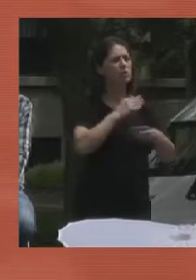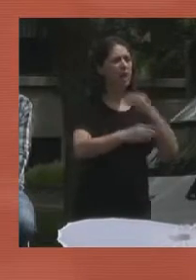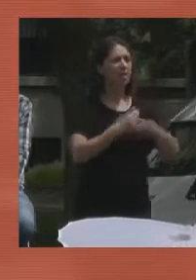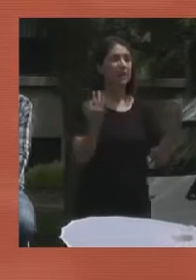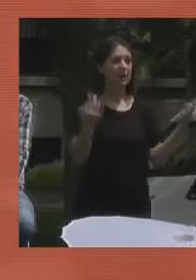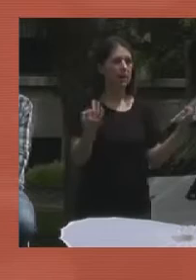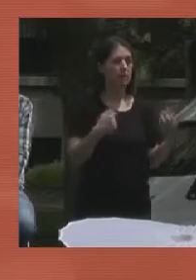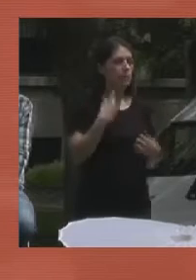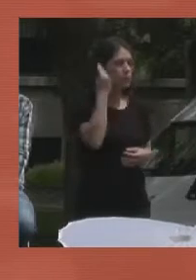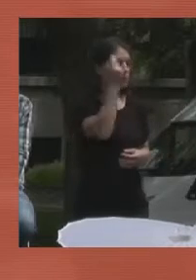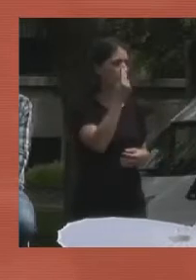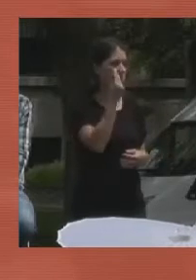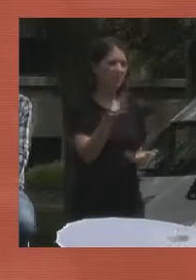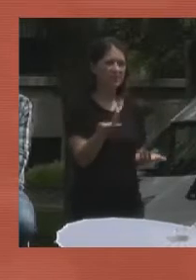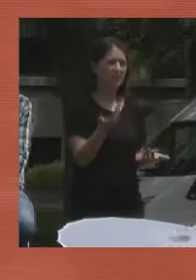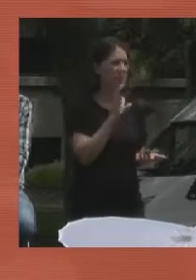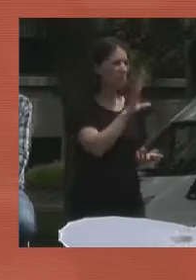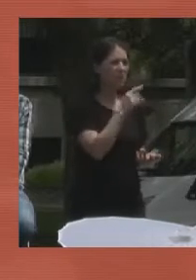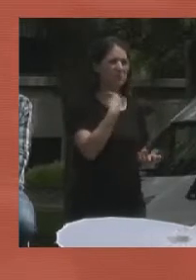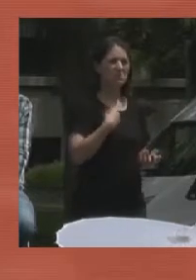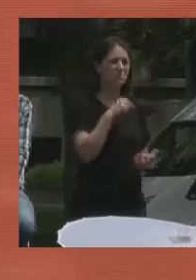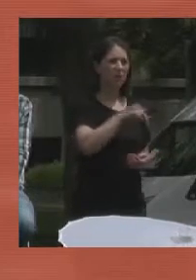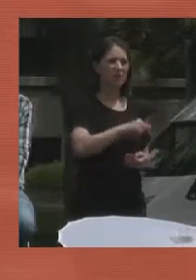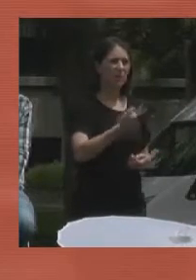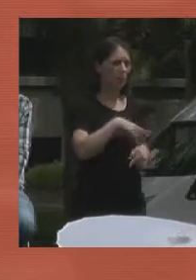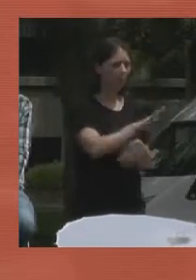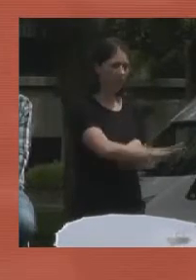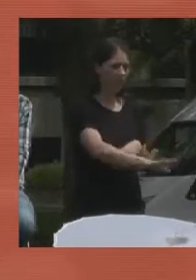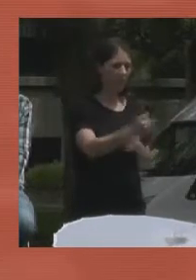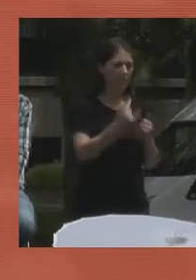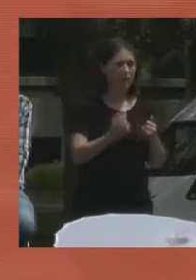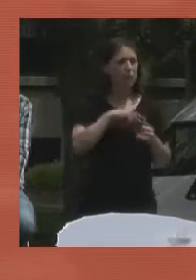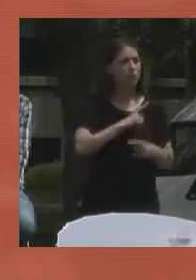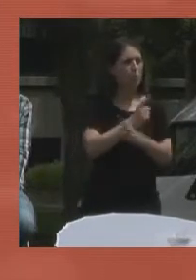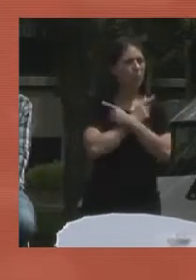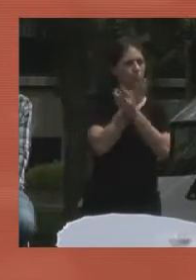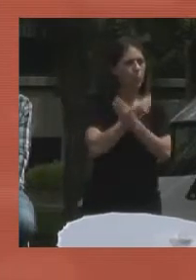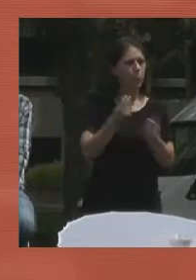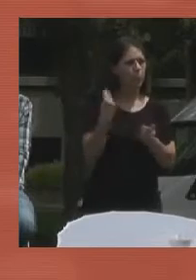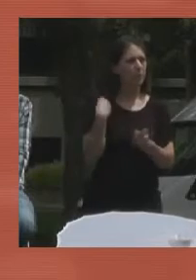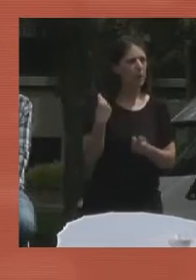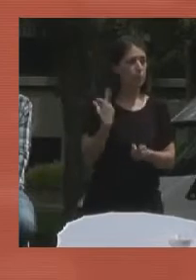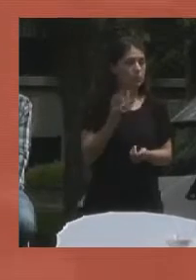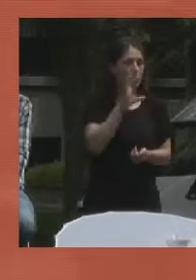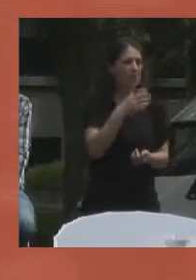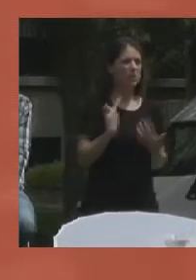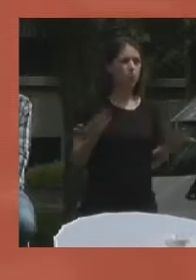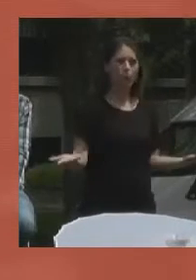Eu pensei, pero que país é este que os pequerrechiños preguntan nos actos que vamos facer para que non haya paro?